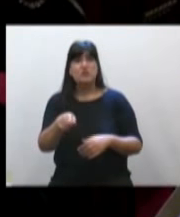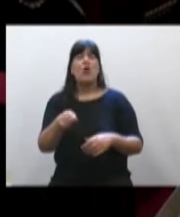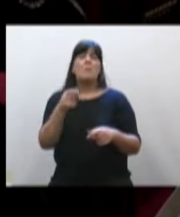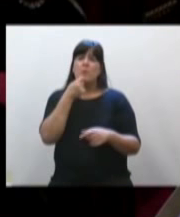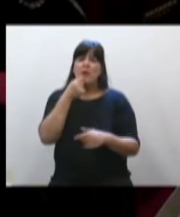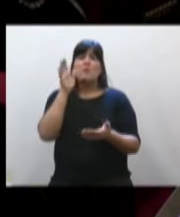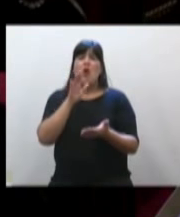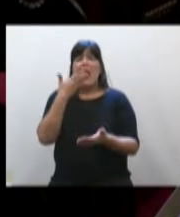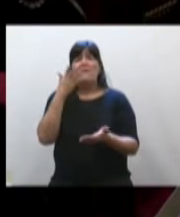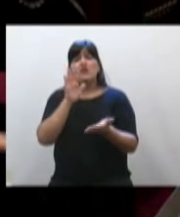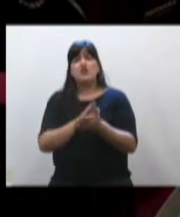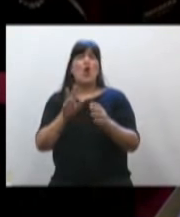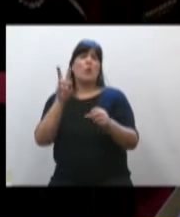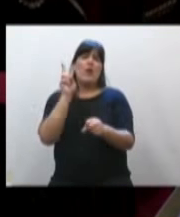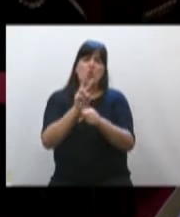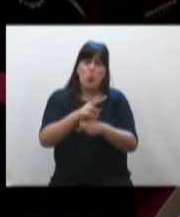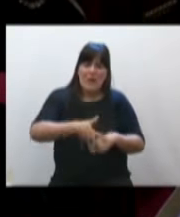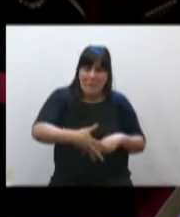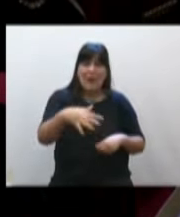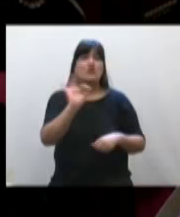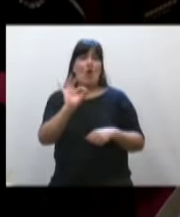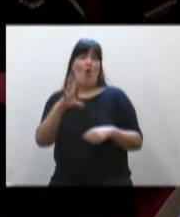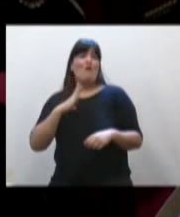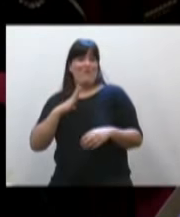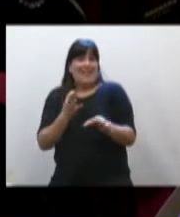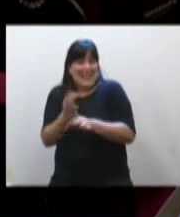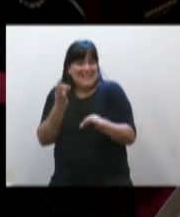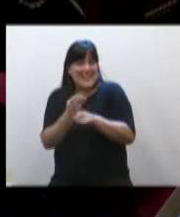estarás también con la cobertura de TDC. Por suerte, hemos podido estar allí.